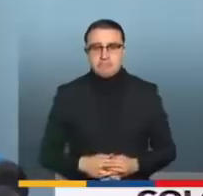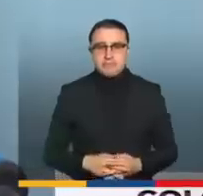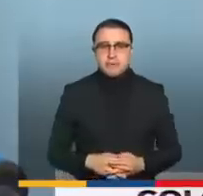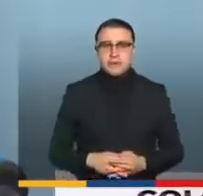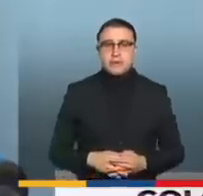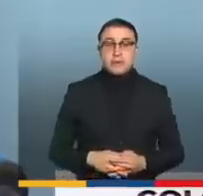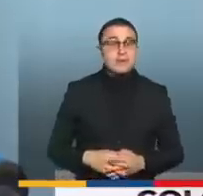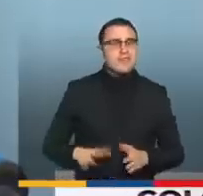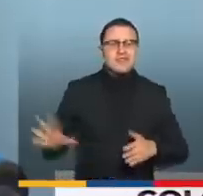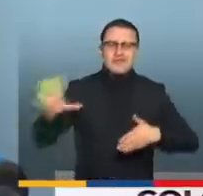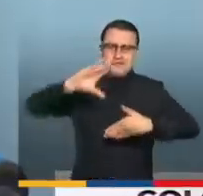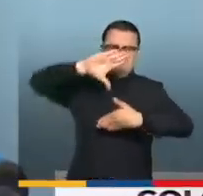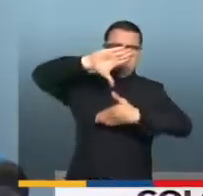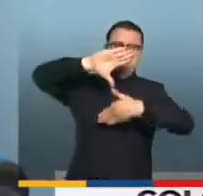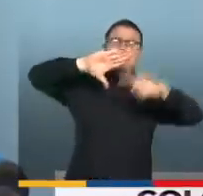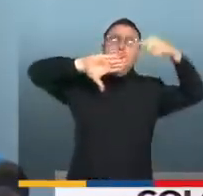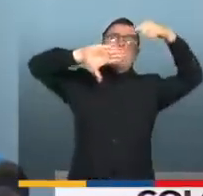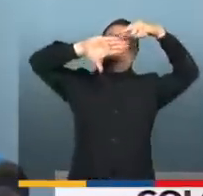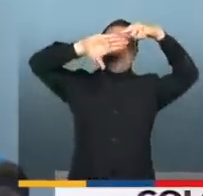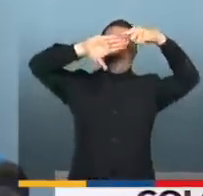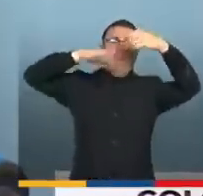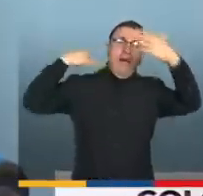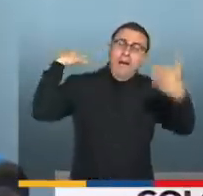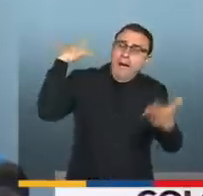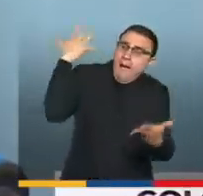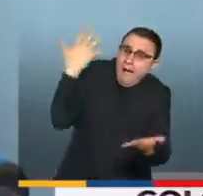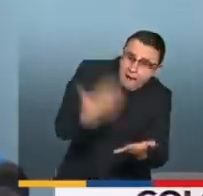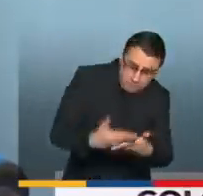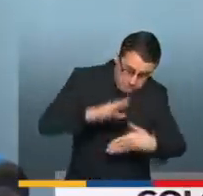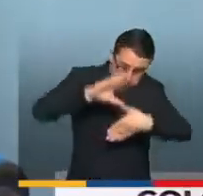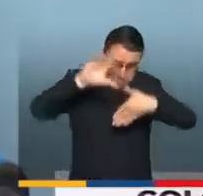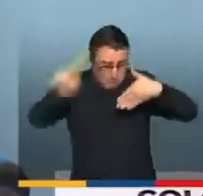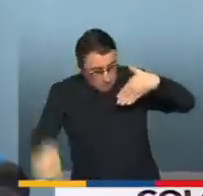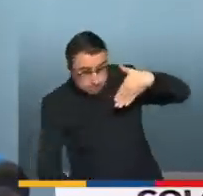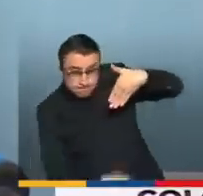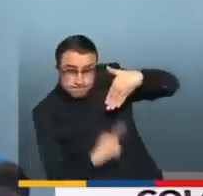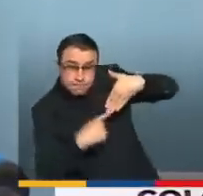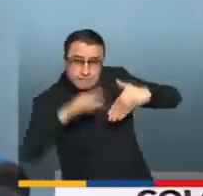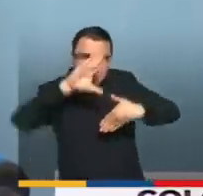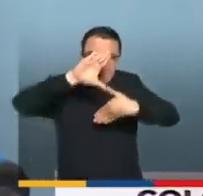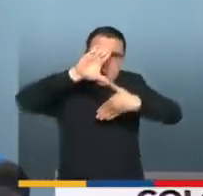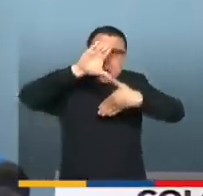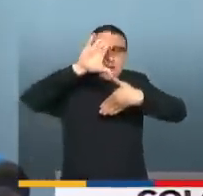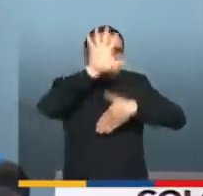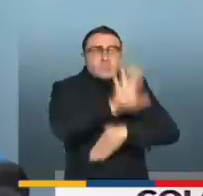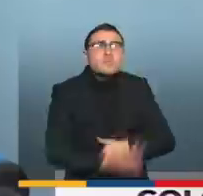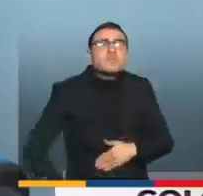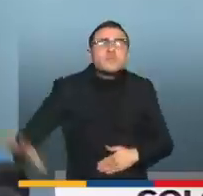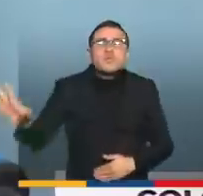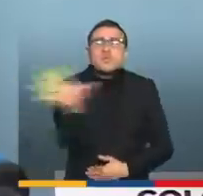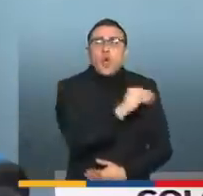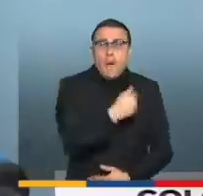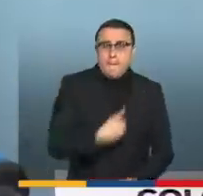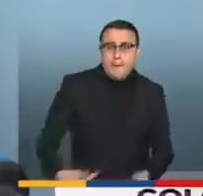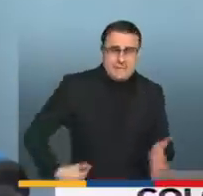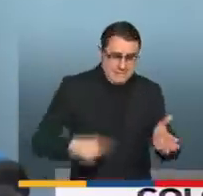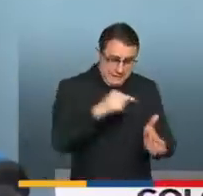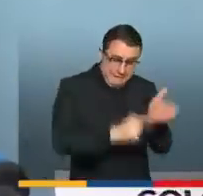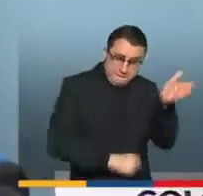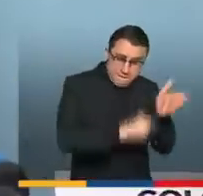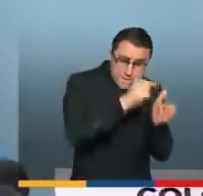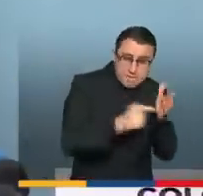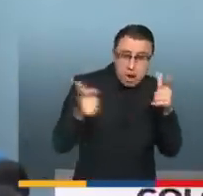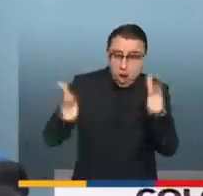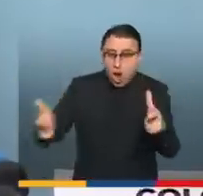Desde Alaska hasta la Patagonia, los presidentes de aquel entonces pusieron su firma. Los congresos de la